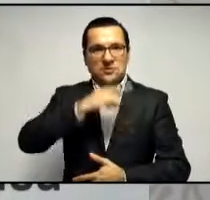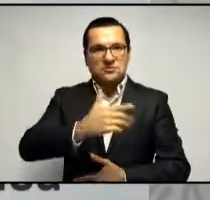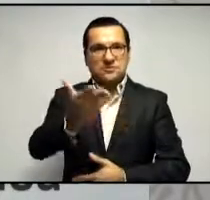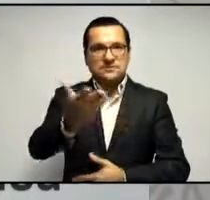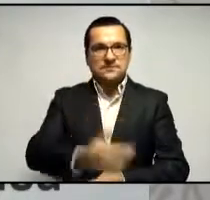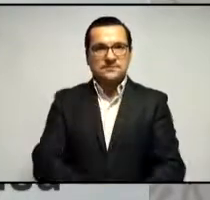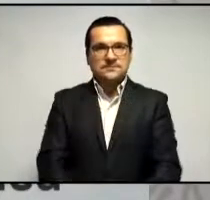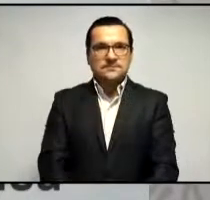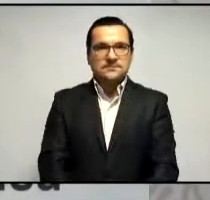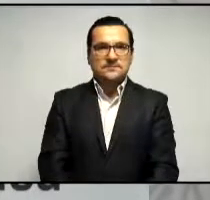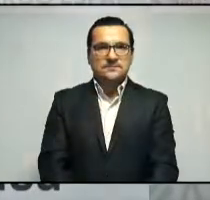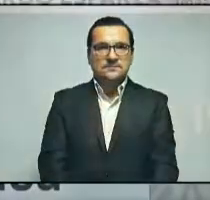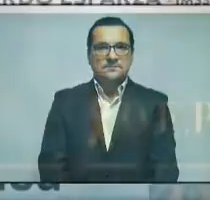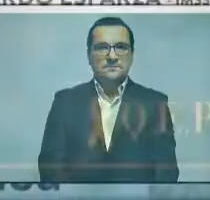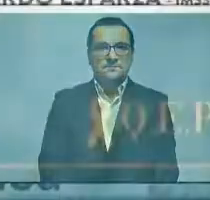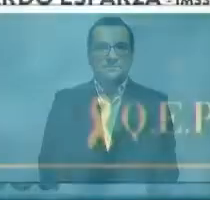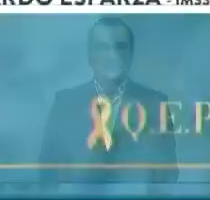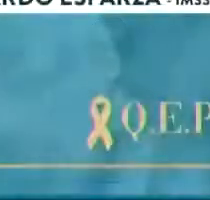noches